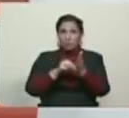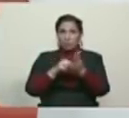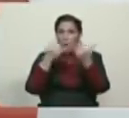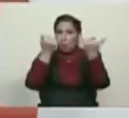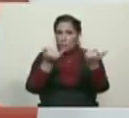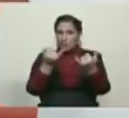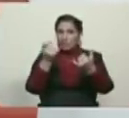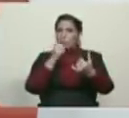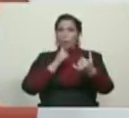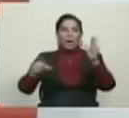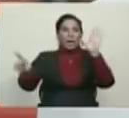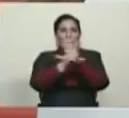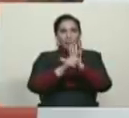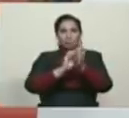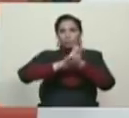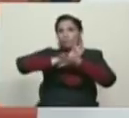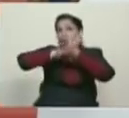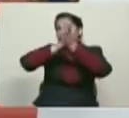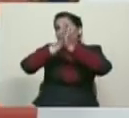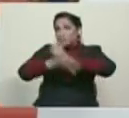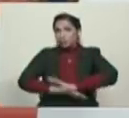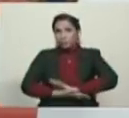desacato desaparece de ipso facto.